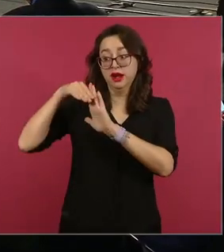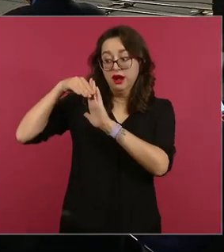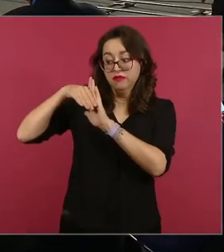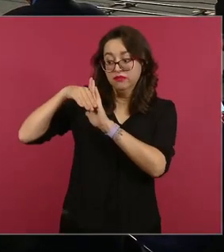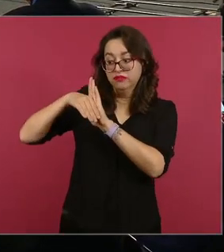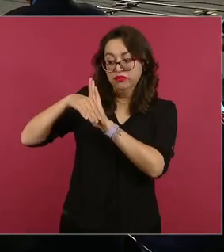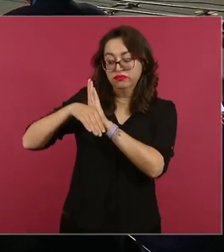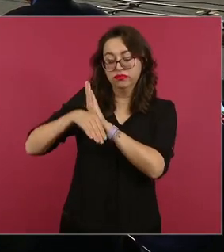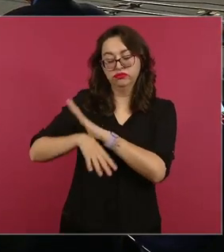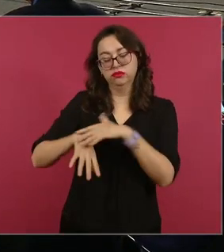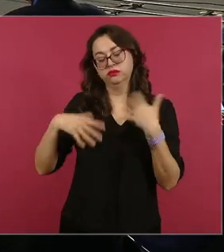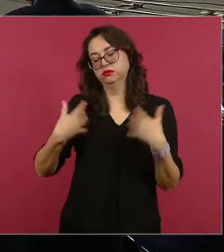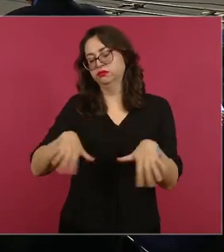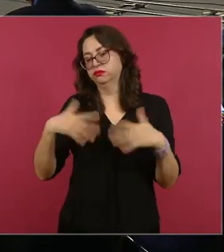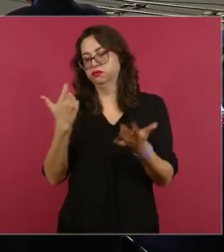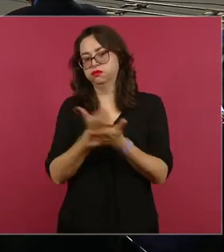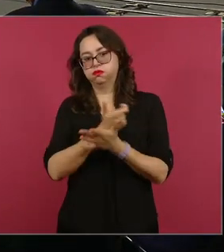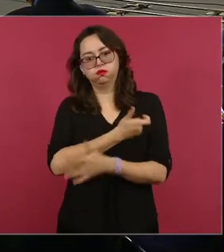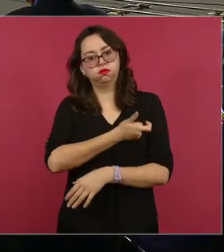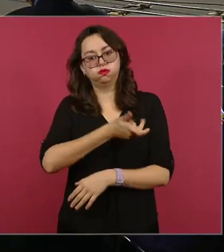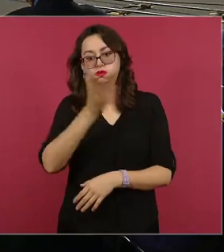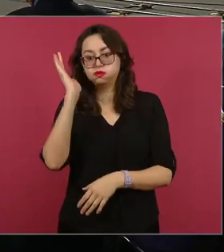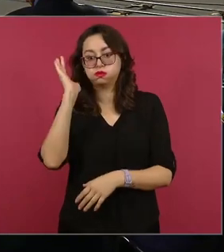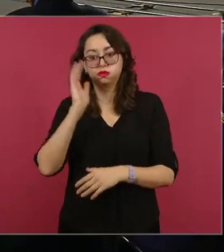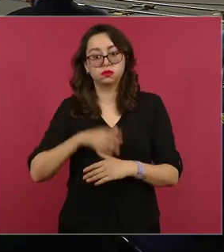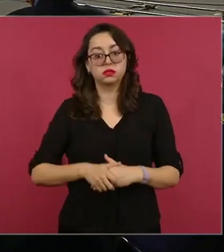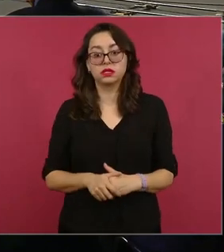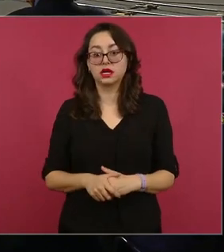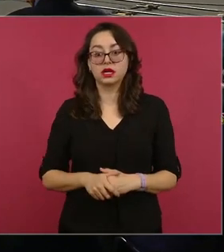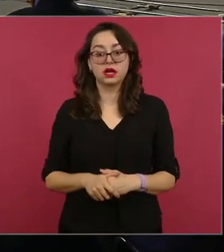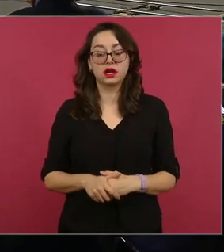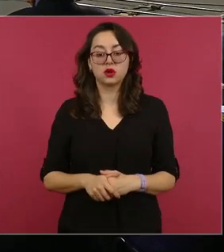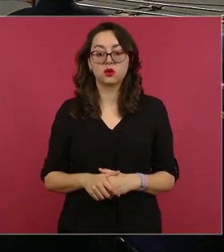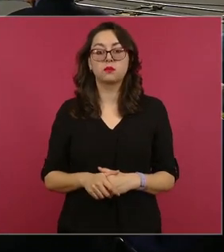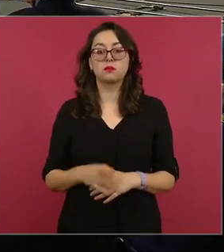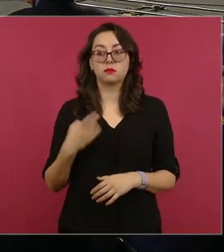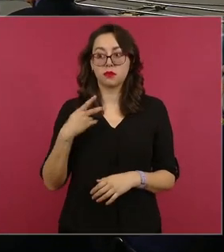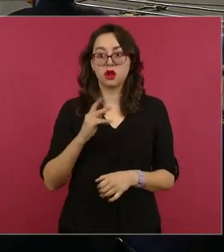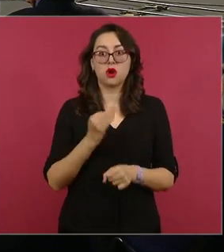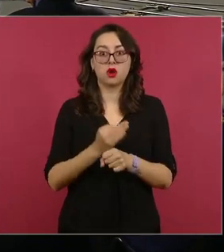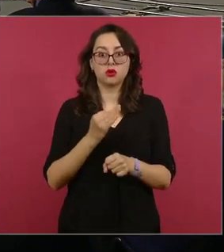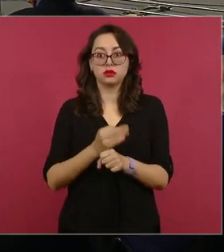sería algo inflacionario, ¿no? Entonces,